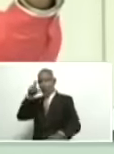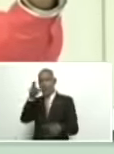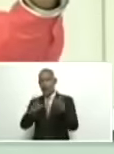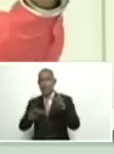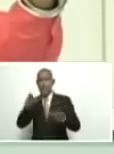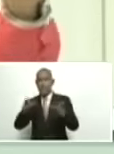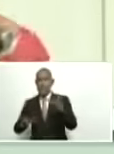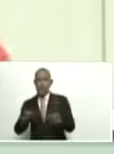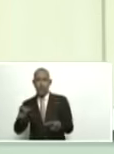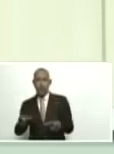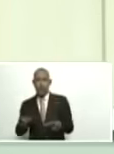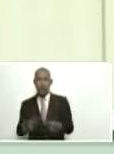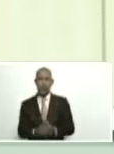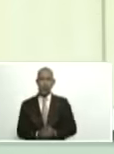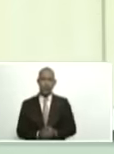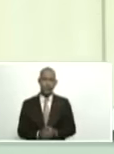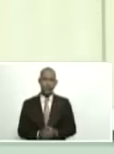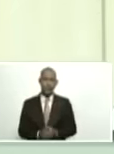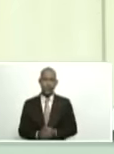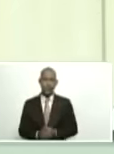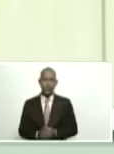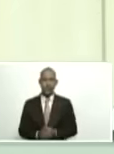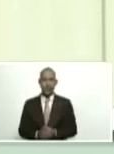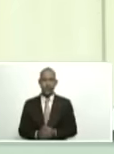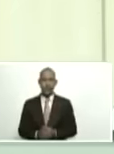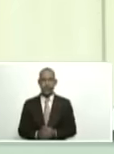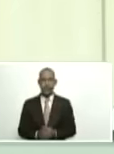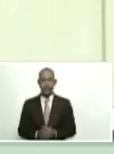esos 132 municipios.